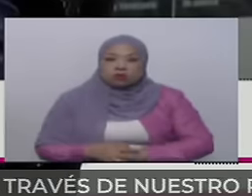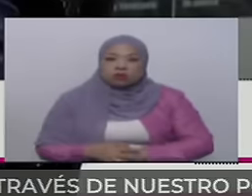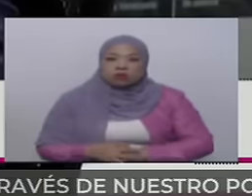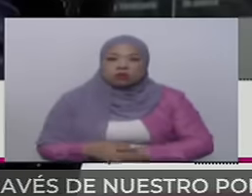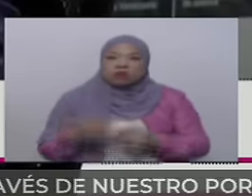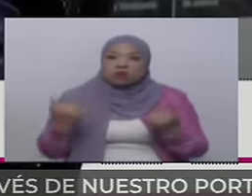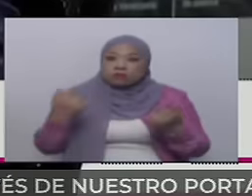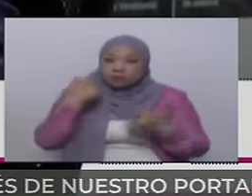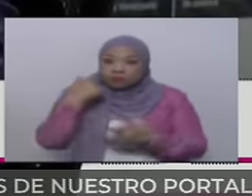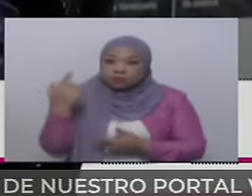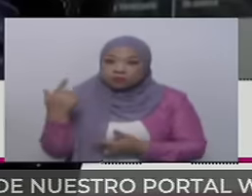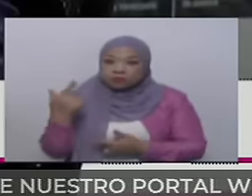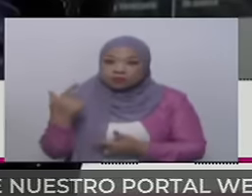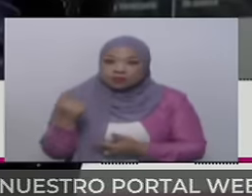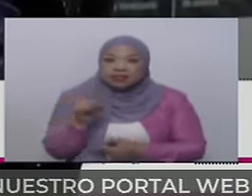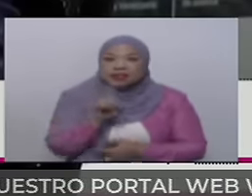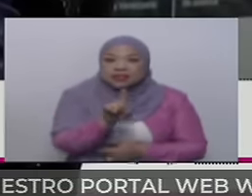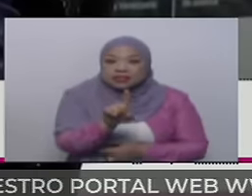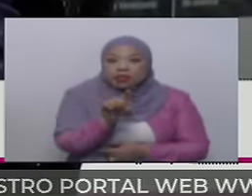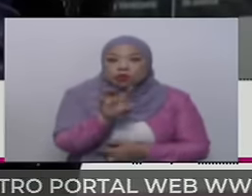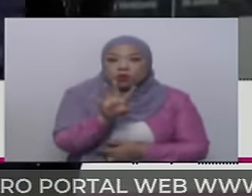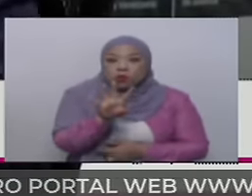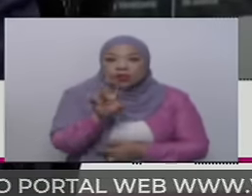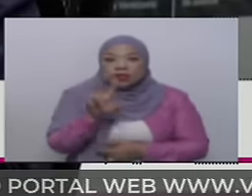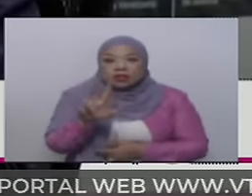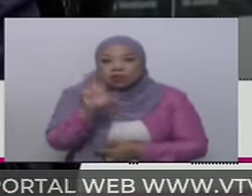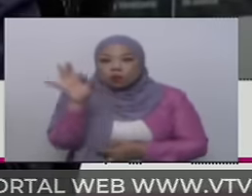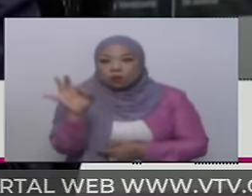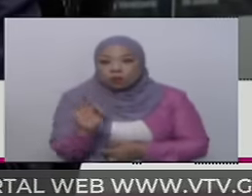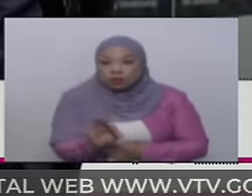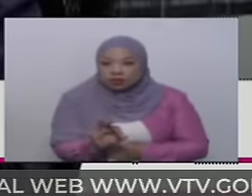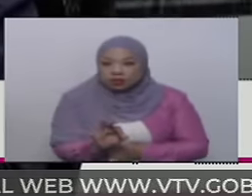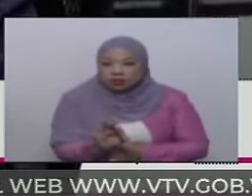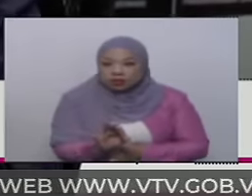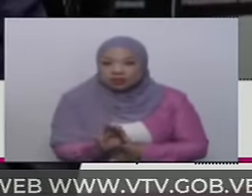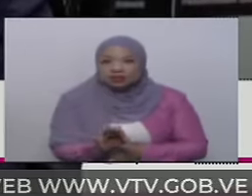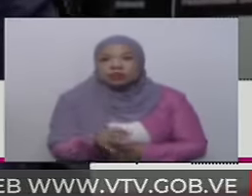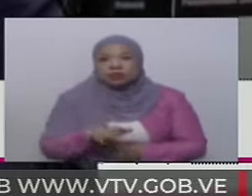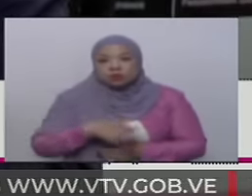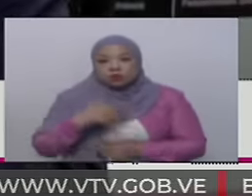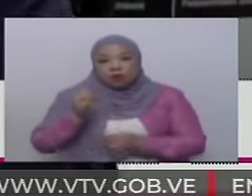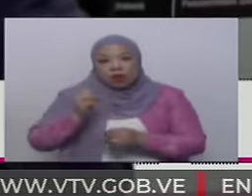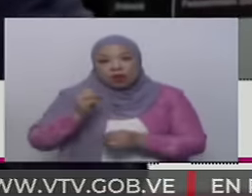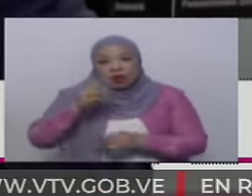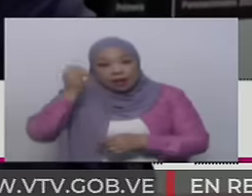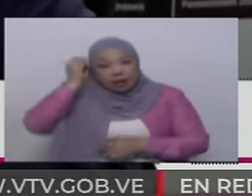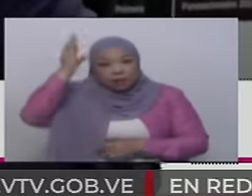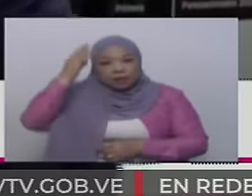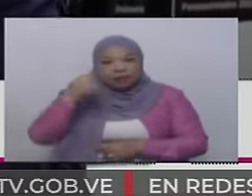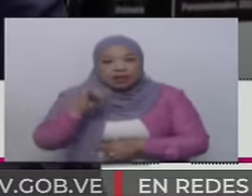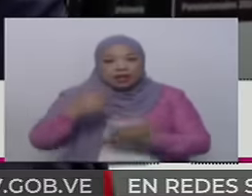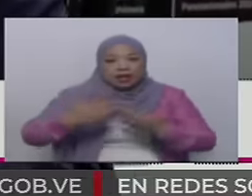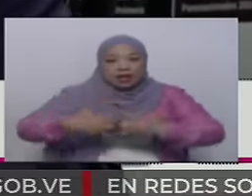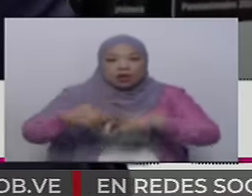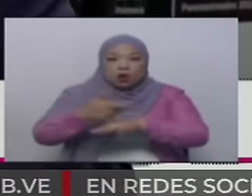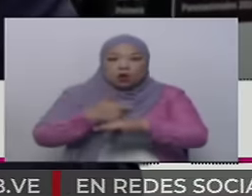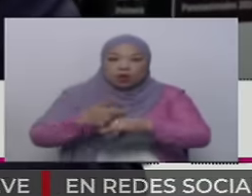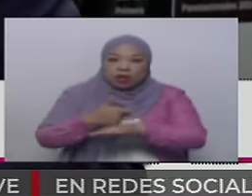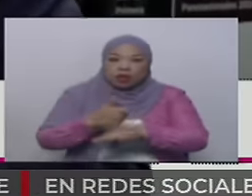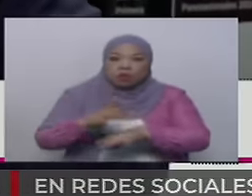mira, llevamos 143%, quiere decir capacidad del Estado, de quienes dirigimos el